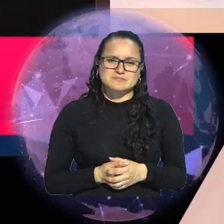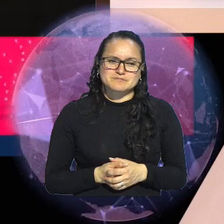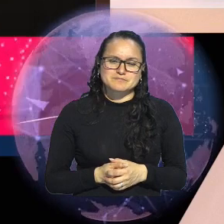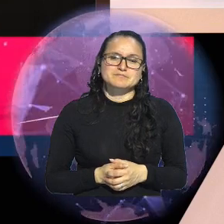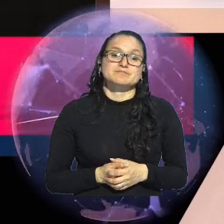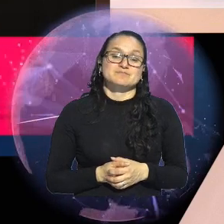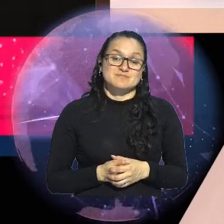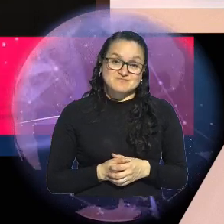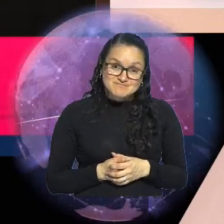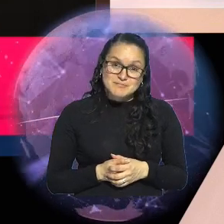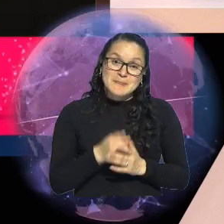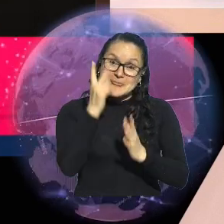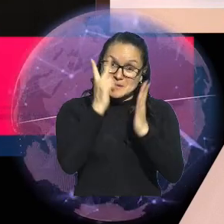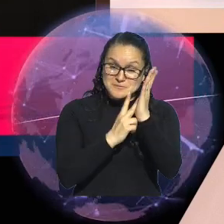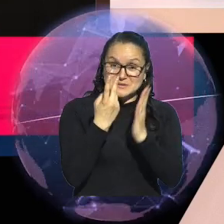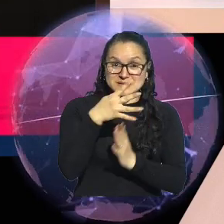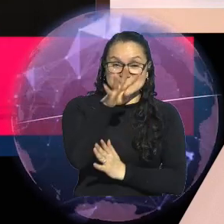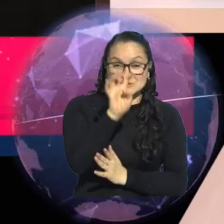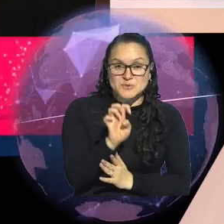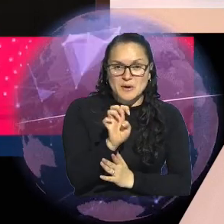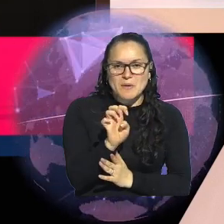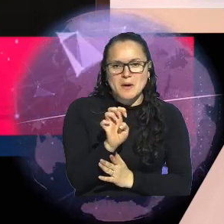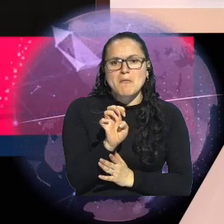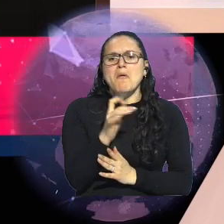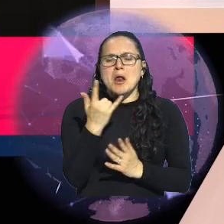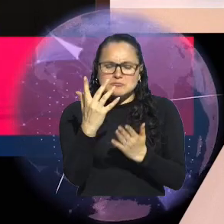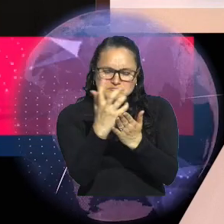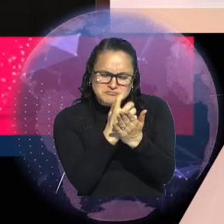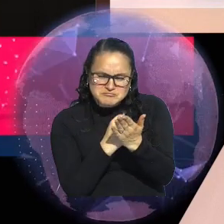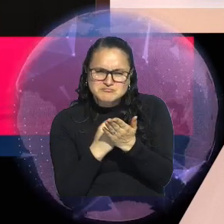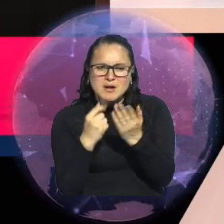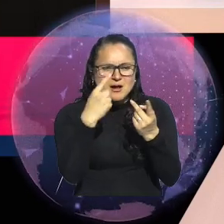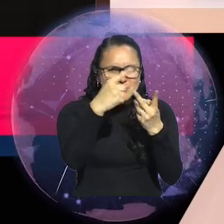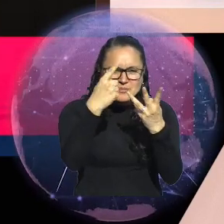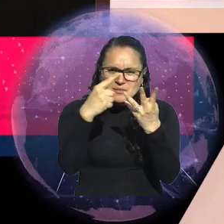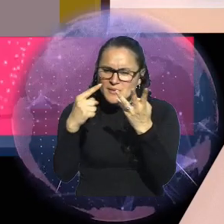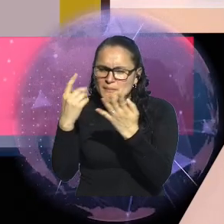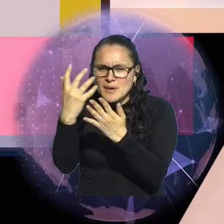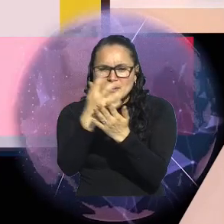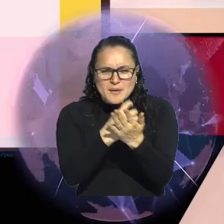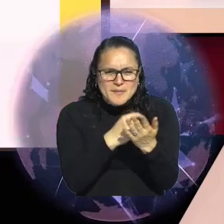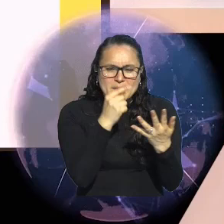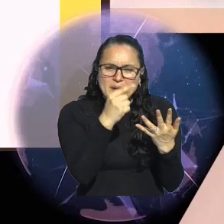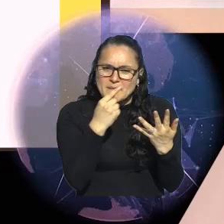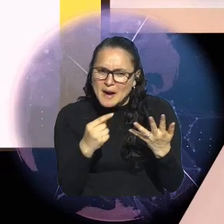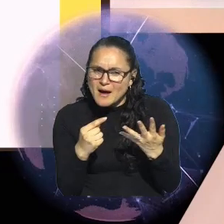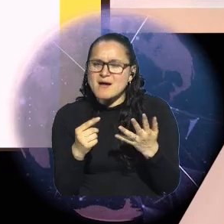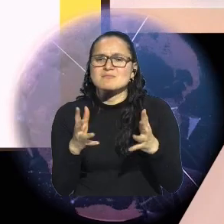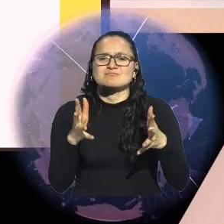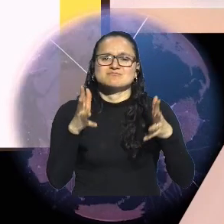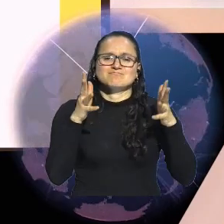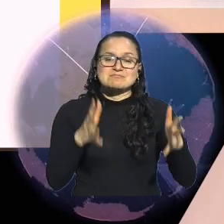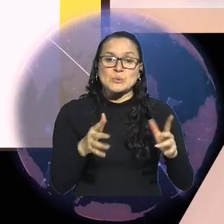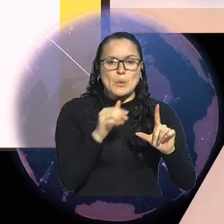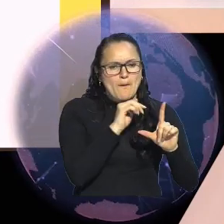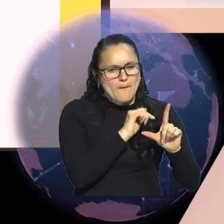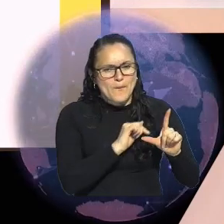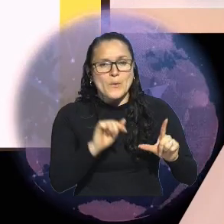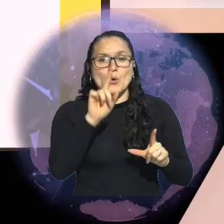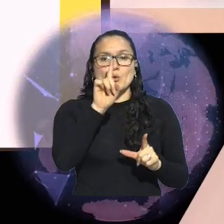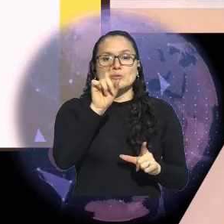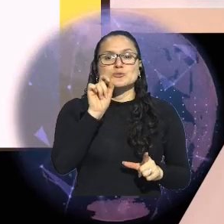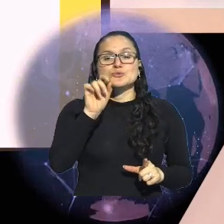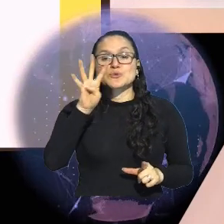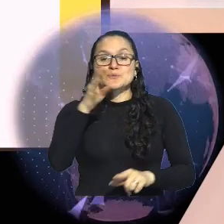en 2019 según los datos que fueron revisión el servicio de presión en 1.4 millones de líneas